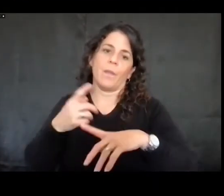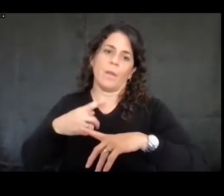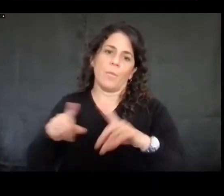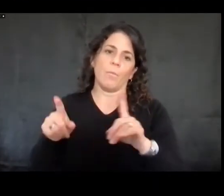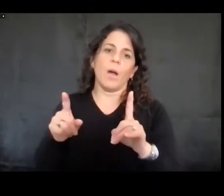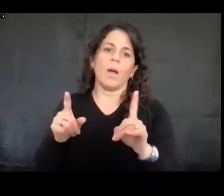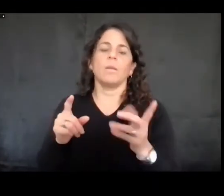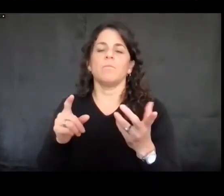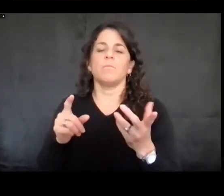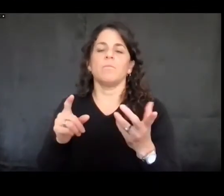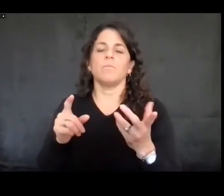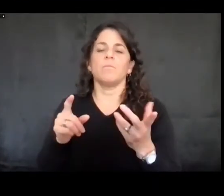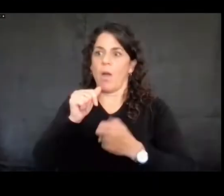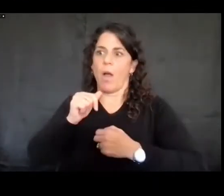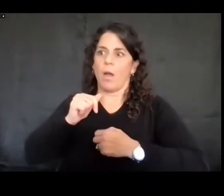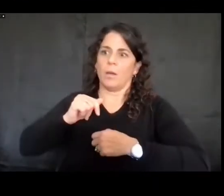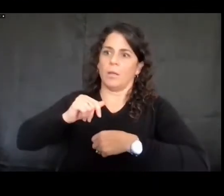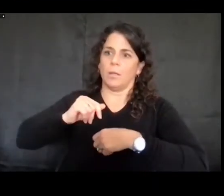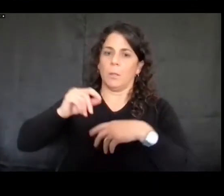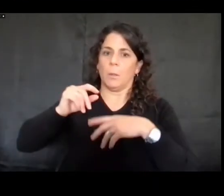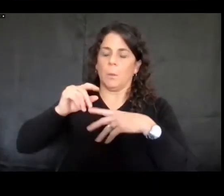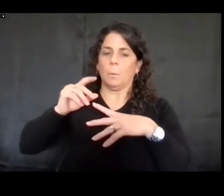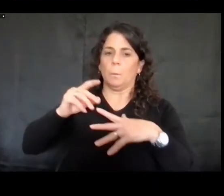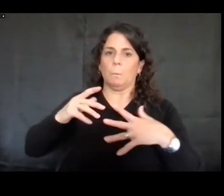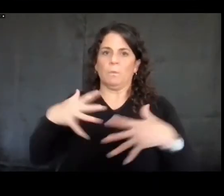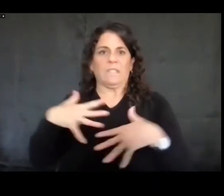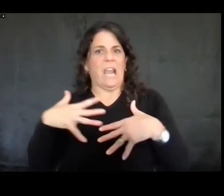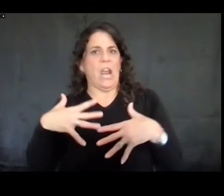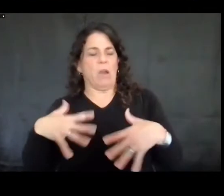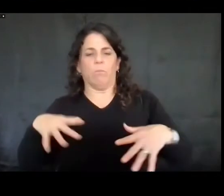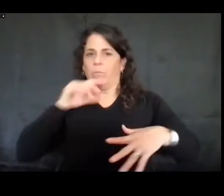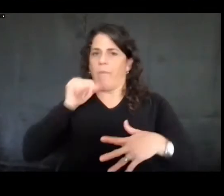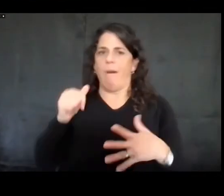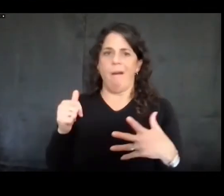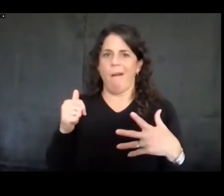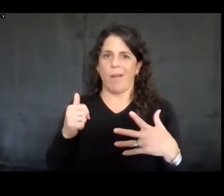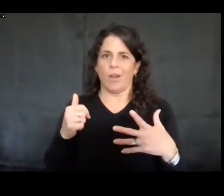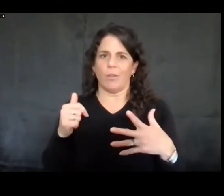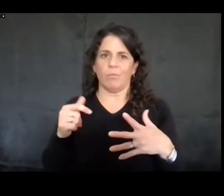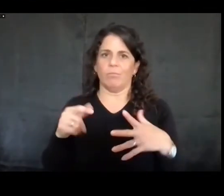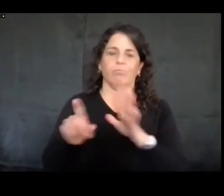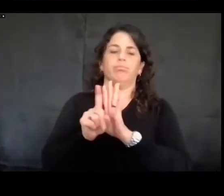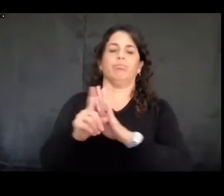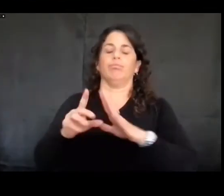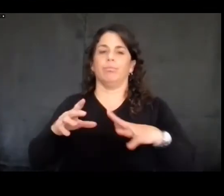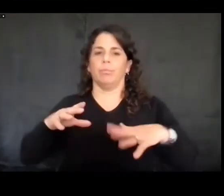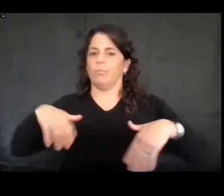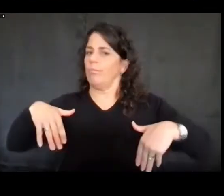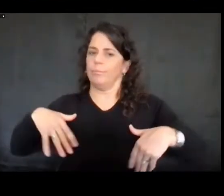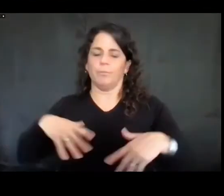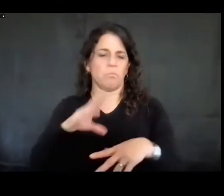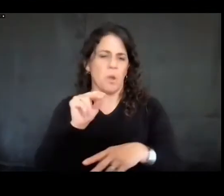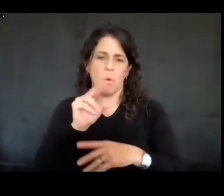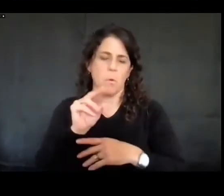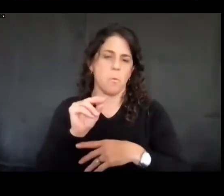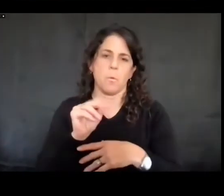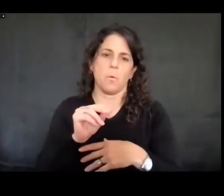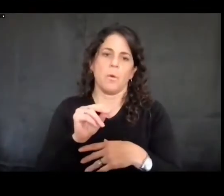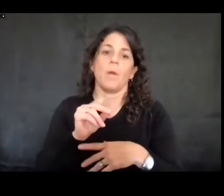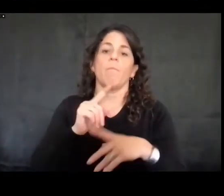pero no es sangrado que estoy alarmado pero creo que es un recordatorio